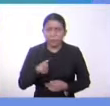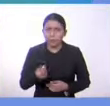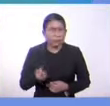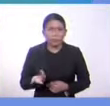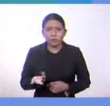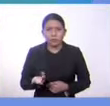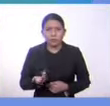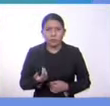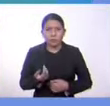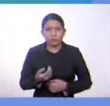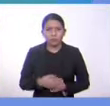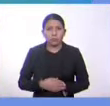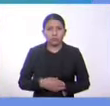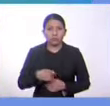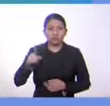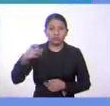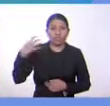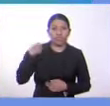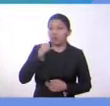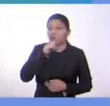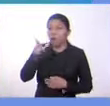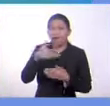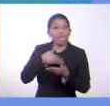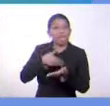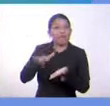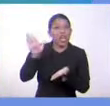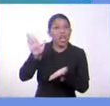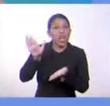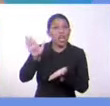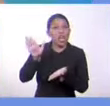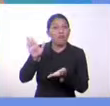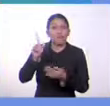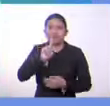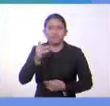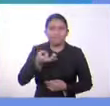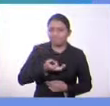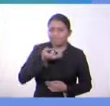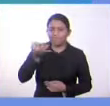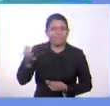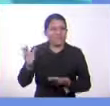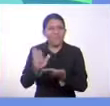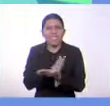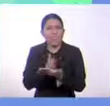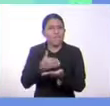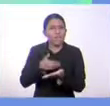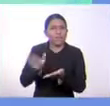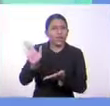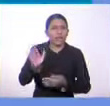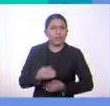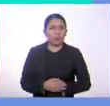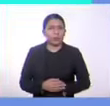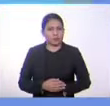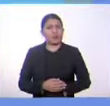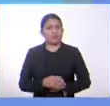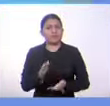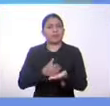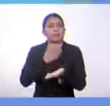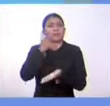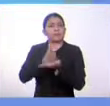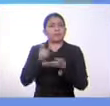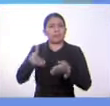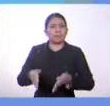jefe le indica que está despedido y que no le dará ninguna compensación. Gabriel acude al Ministerio de